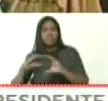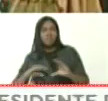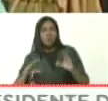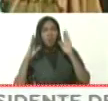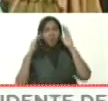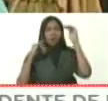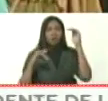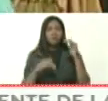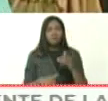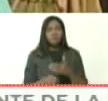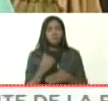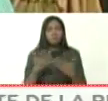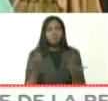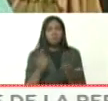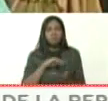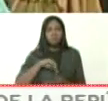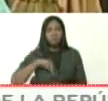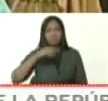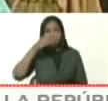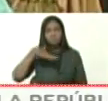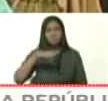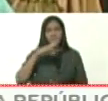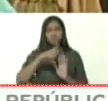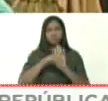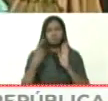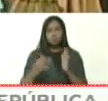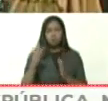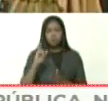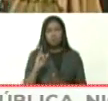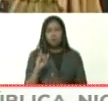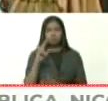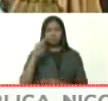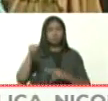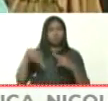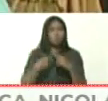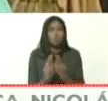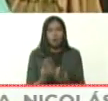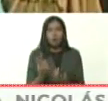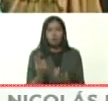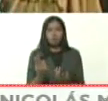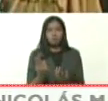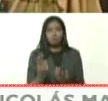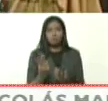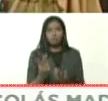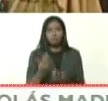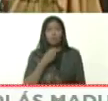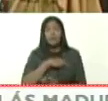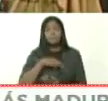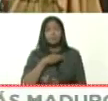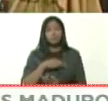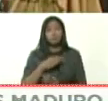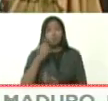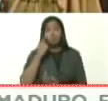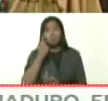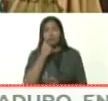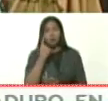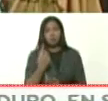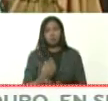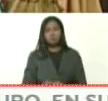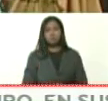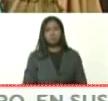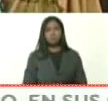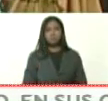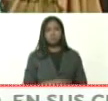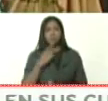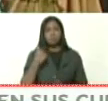atención, ¿cuándo nuestros pueblos tuvieron ese derecho? Nunca, jamás. Y la misión Milagro demuestra